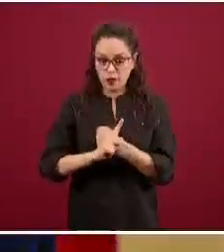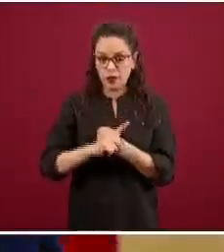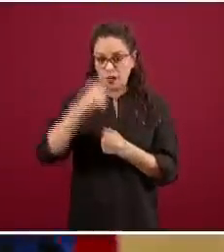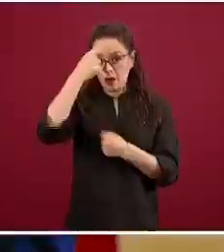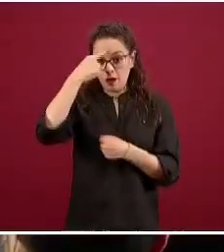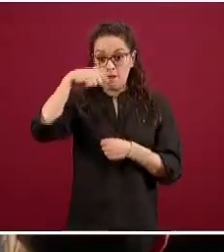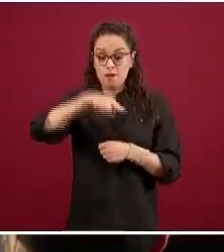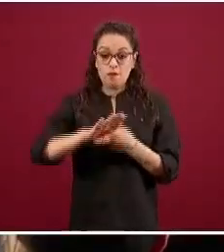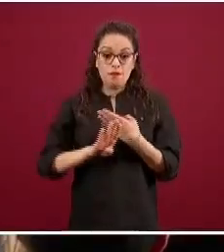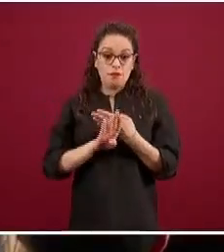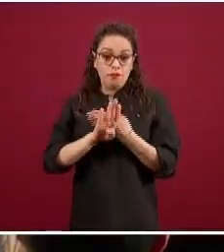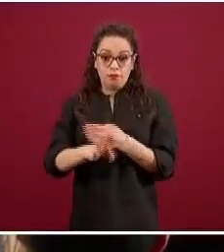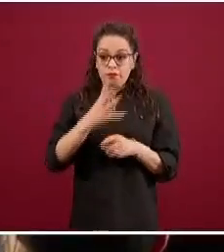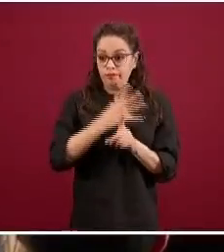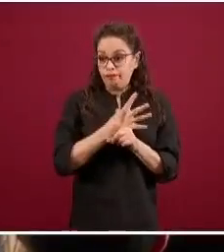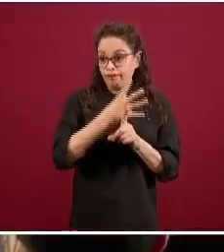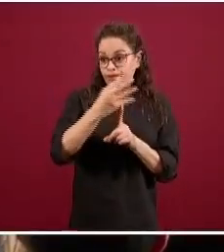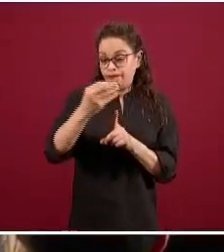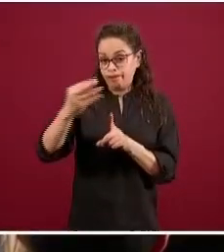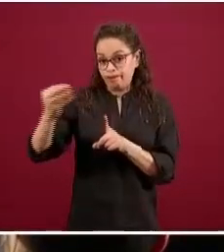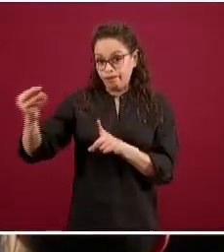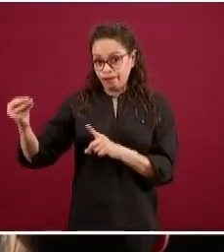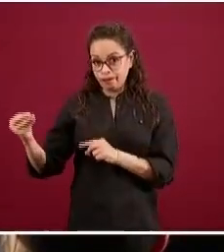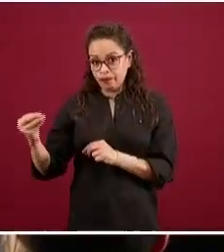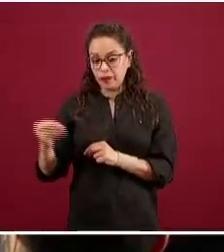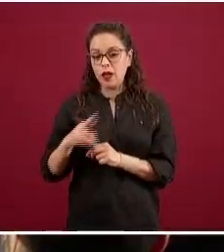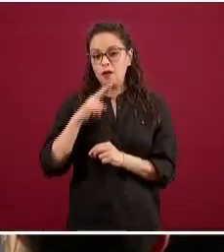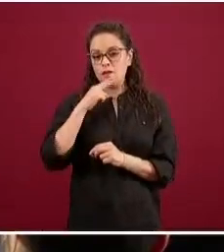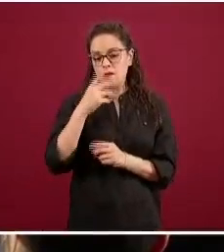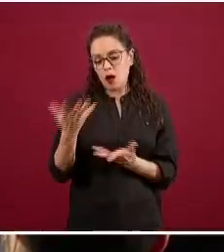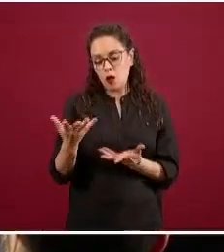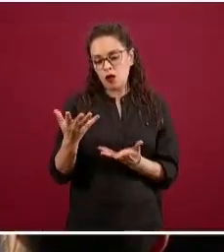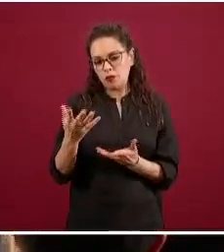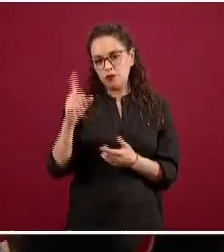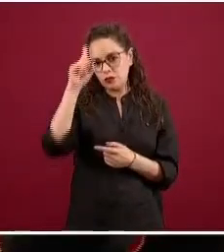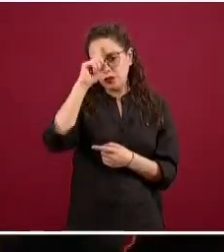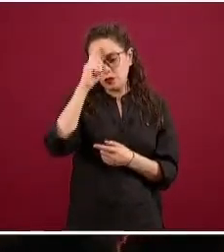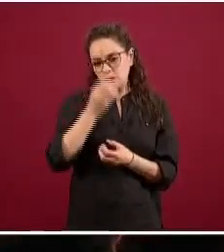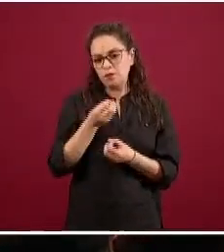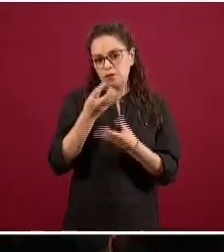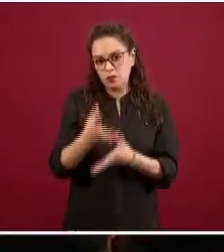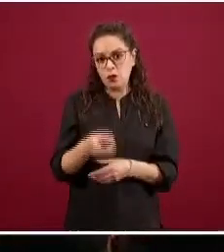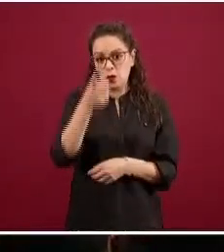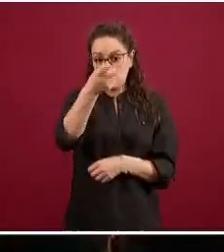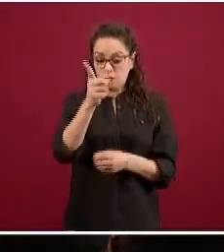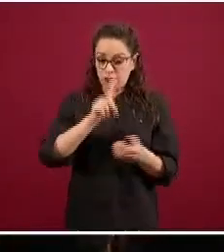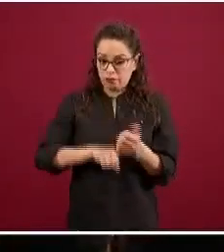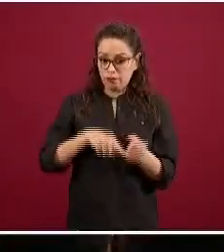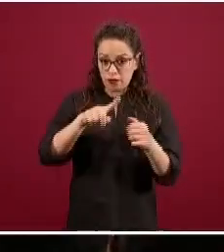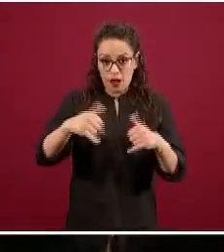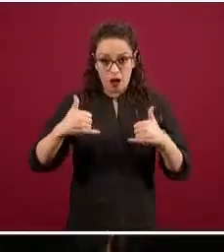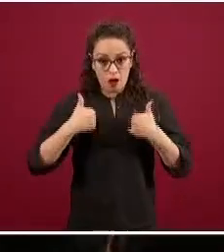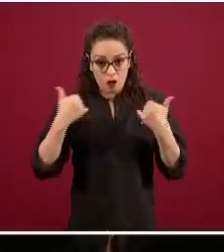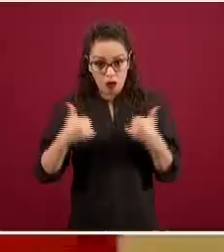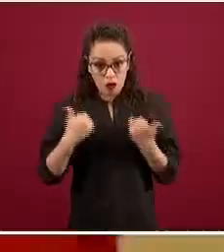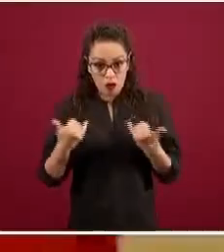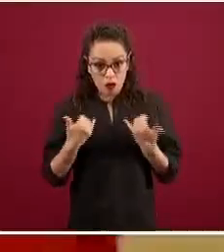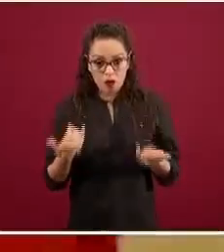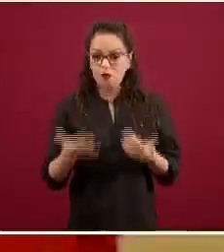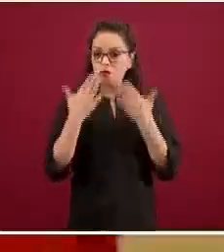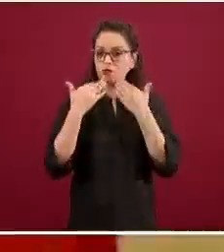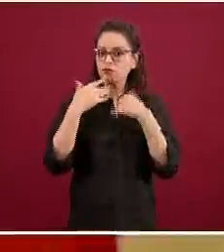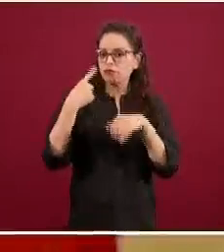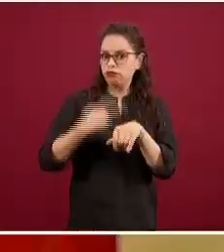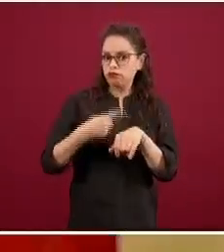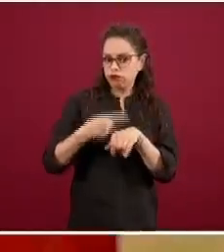los contagios, uno recomienda, si usted es una persona joven que no tiene enfermedades crónicas y no es una